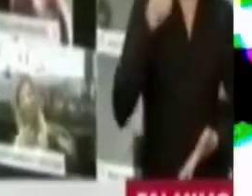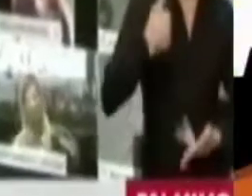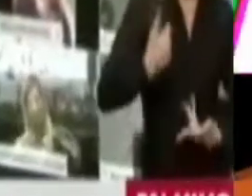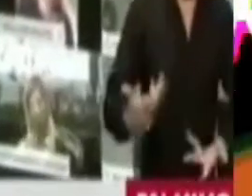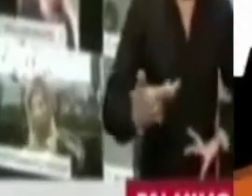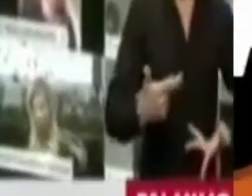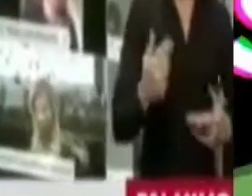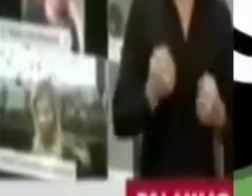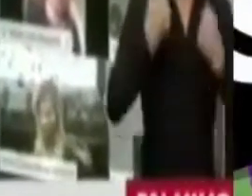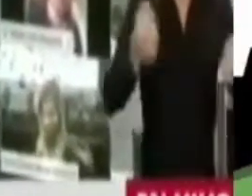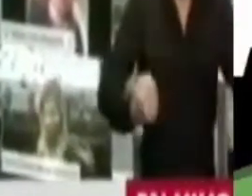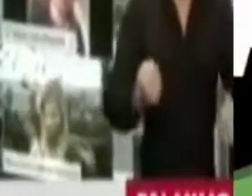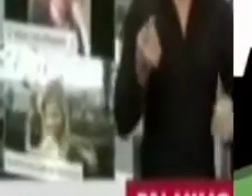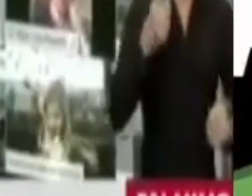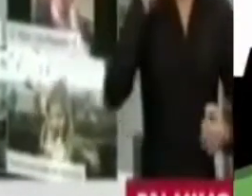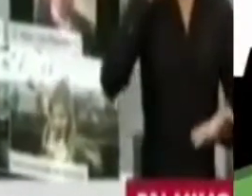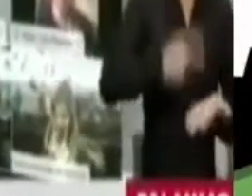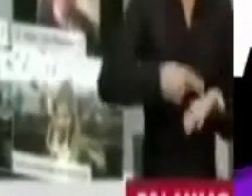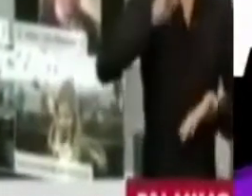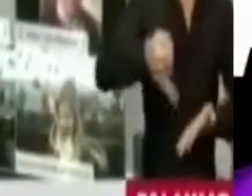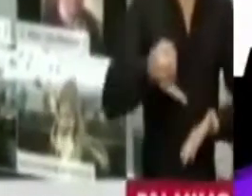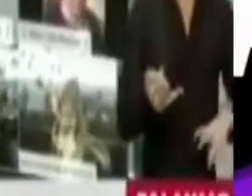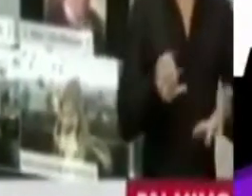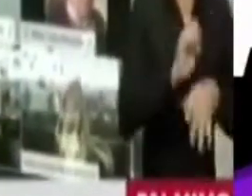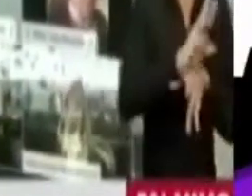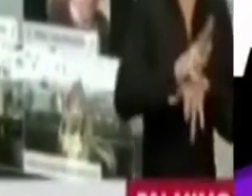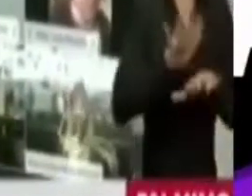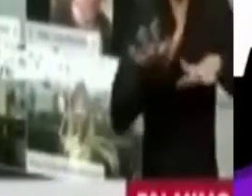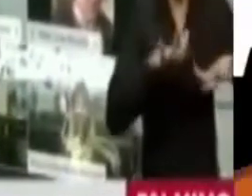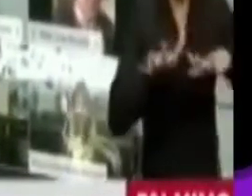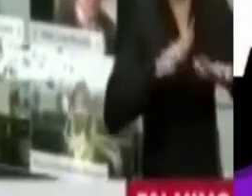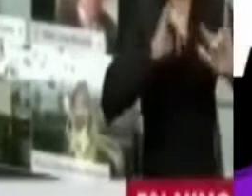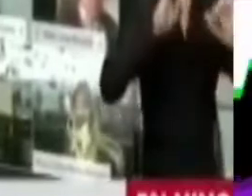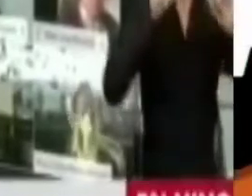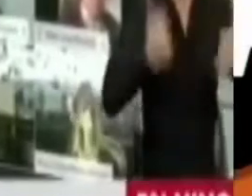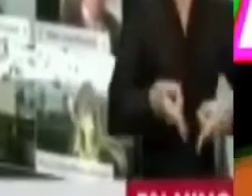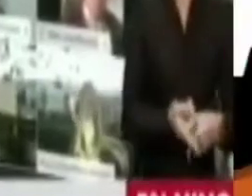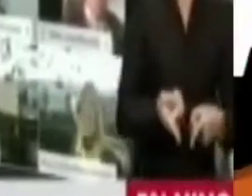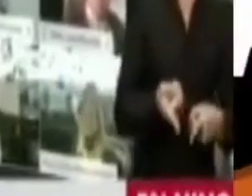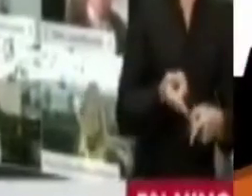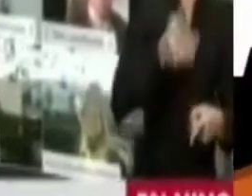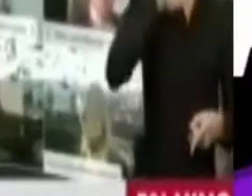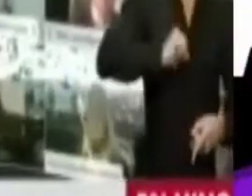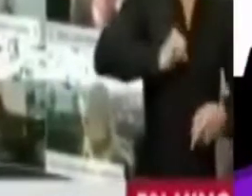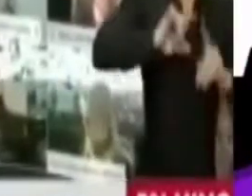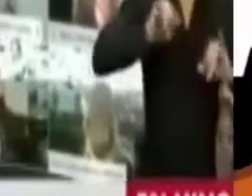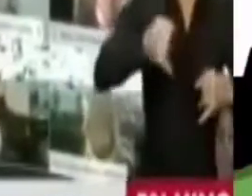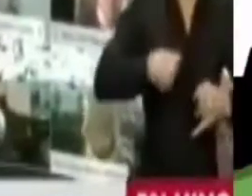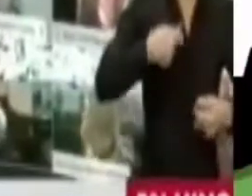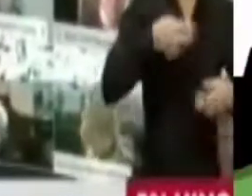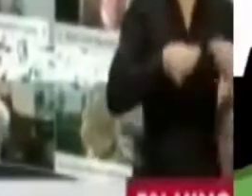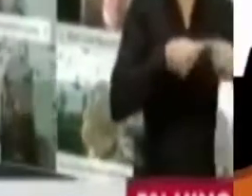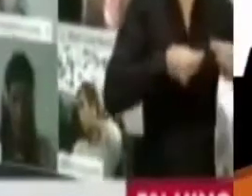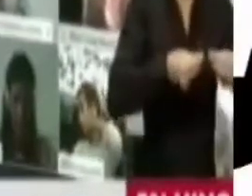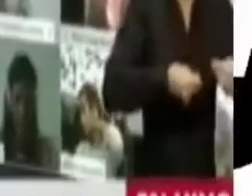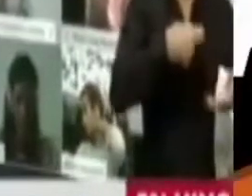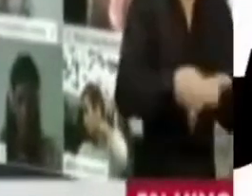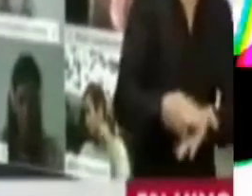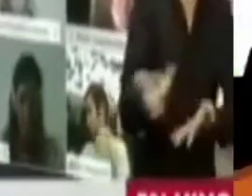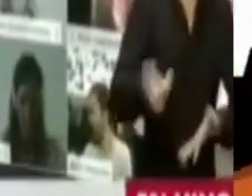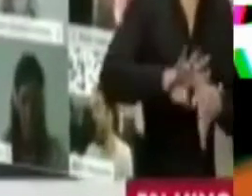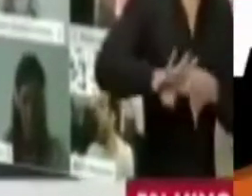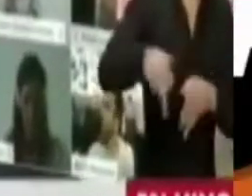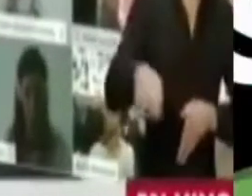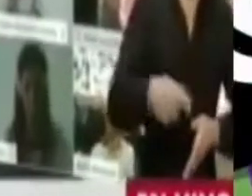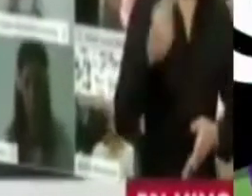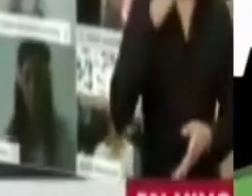solamente para que la nación necesitaba sacar todo ese flujo de conflicto y de reclamo que tenía para que pudiera acceder